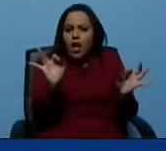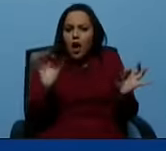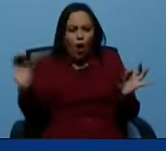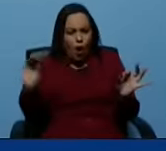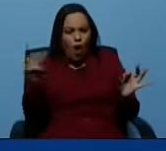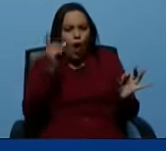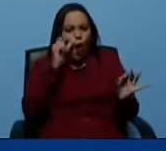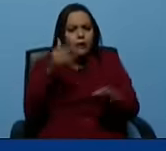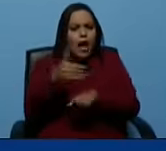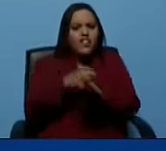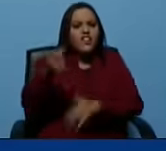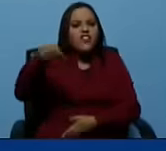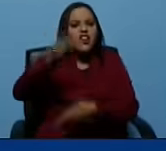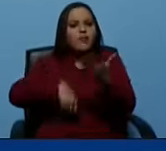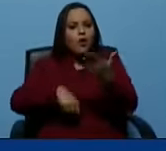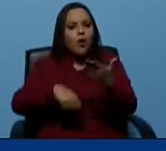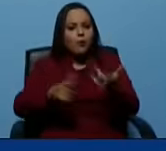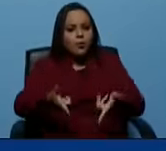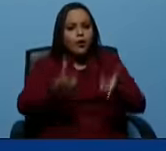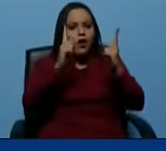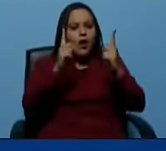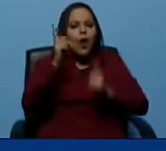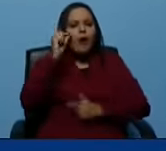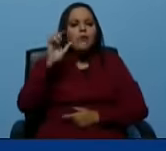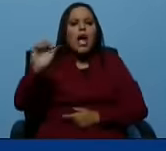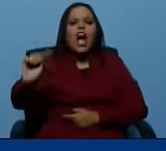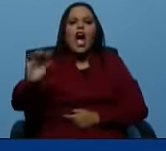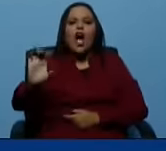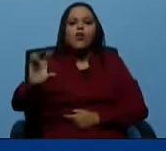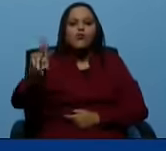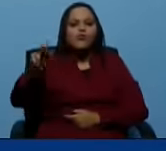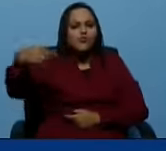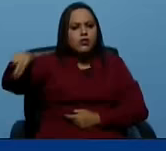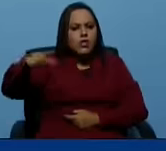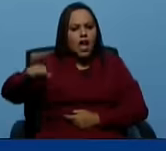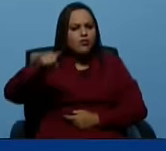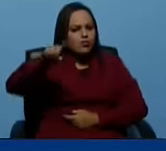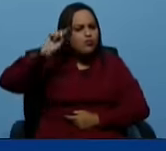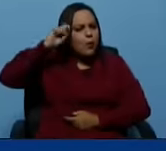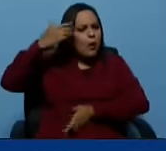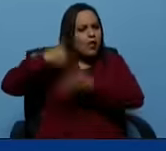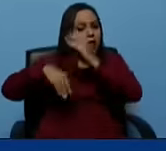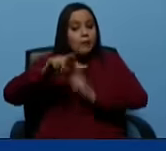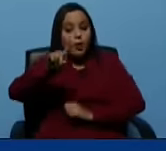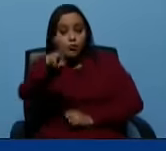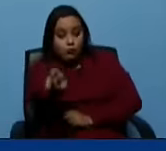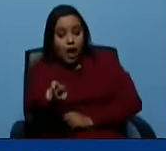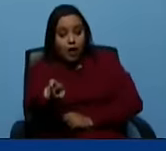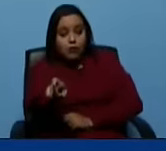el que firmó el indulto a Larry Tobar Acuña. ¿Te acuerdas? Que cuando le preguntaron,